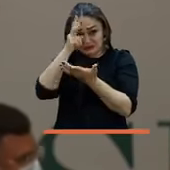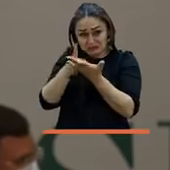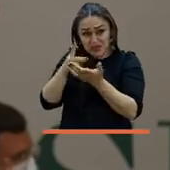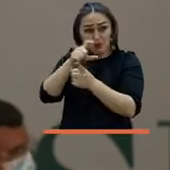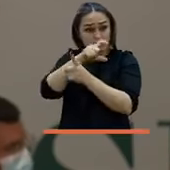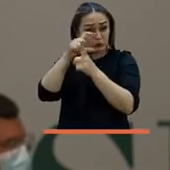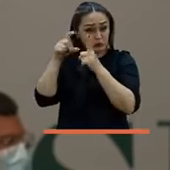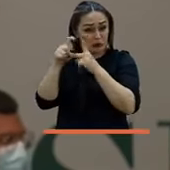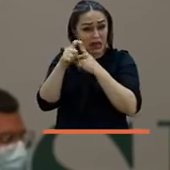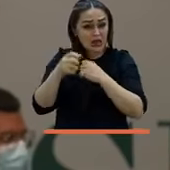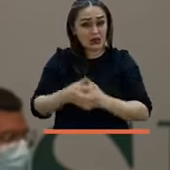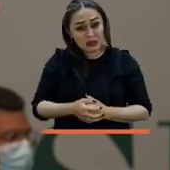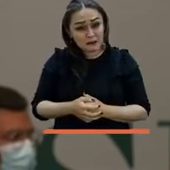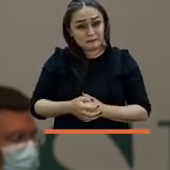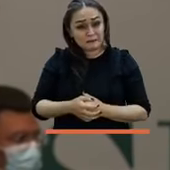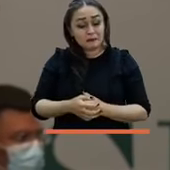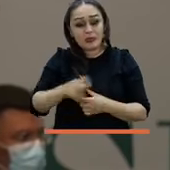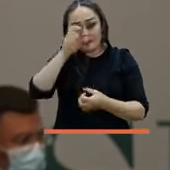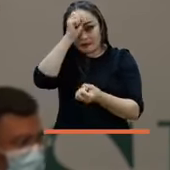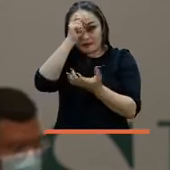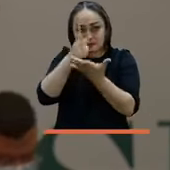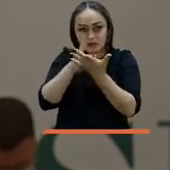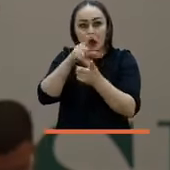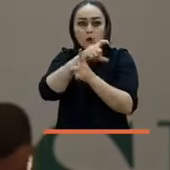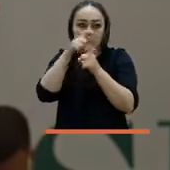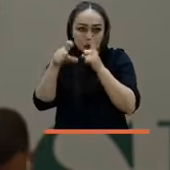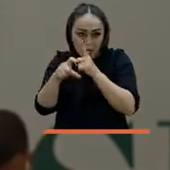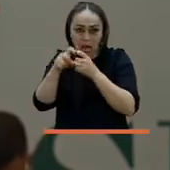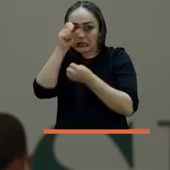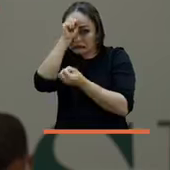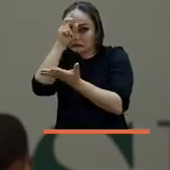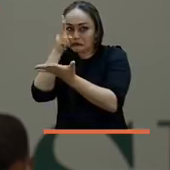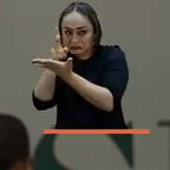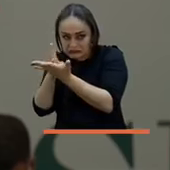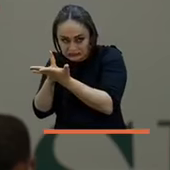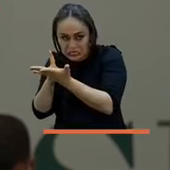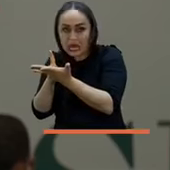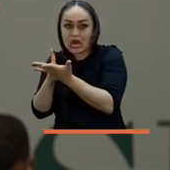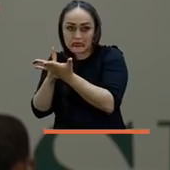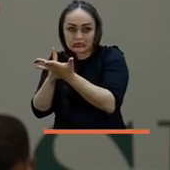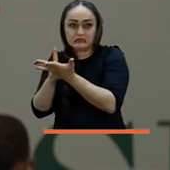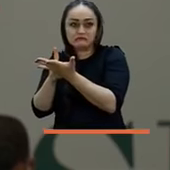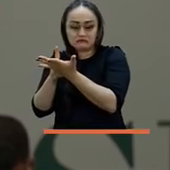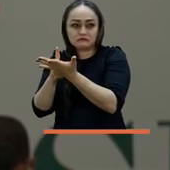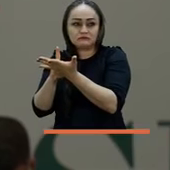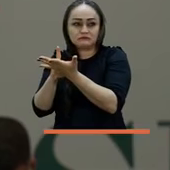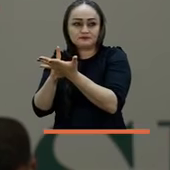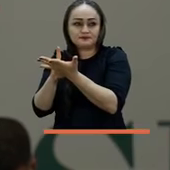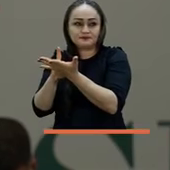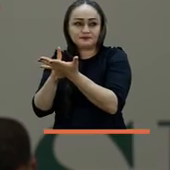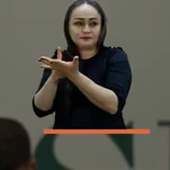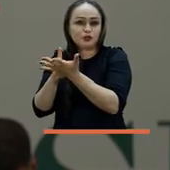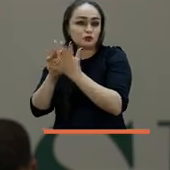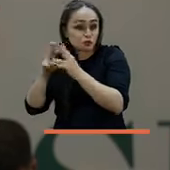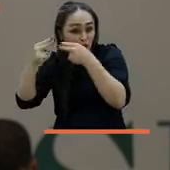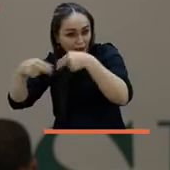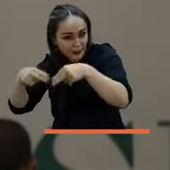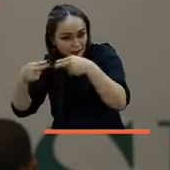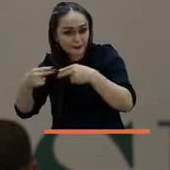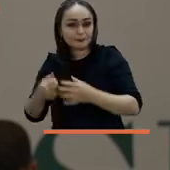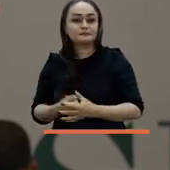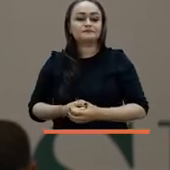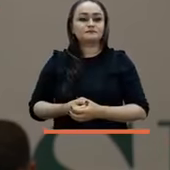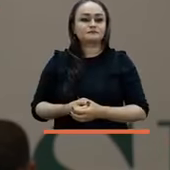cultural porque una cosa es la diversidad cultural una cosa es la diversidad de género